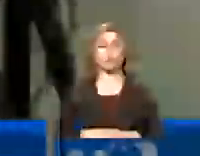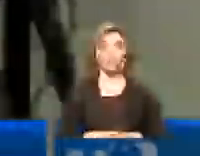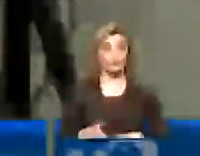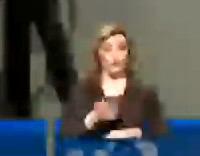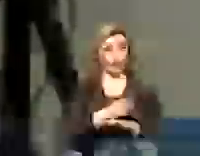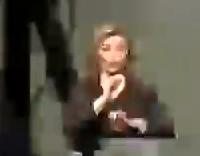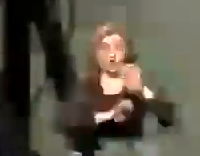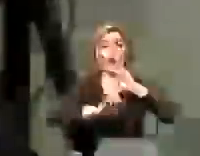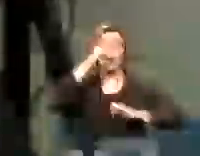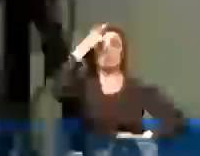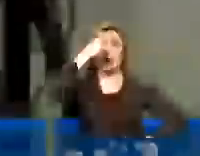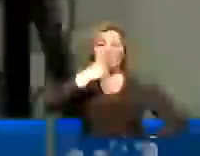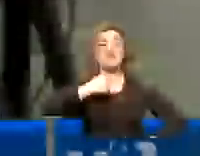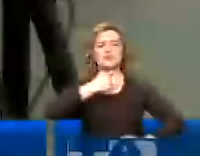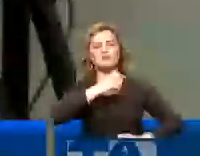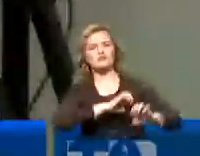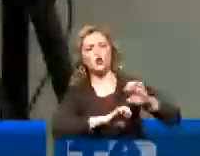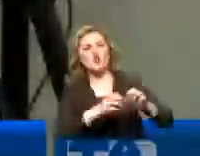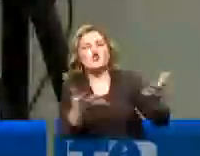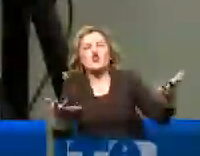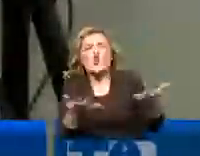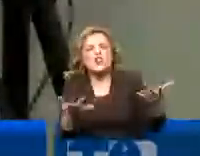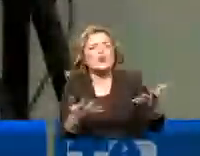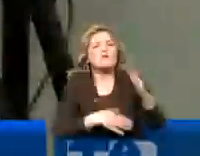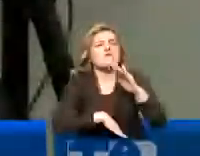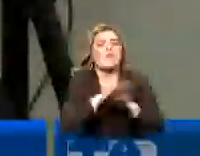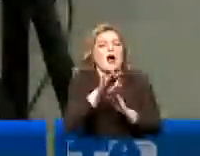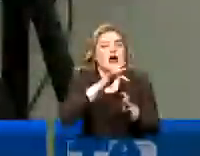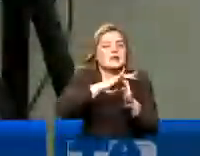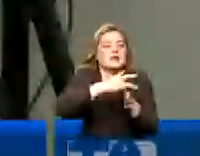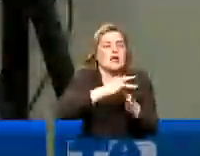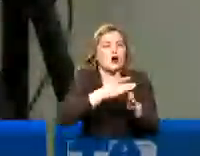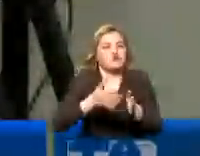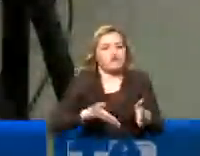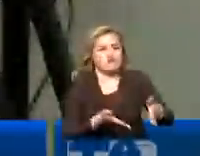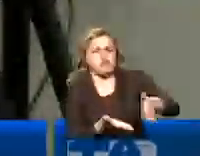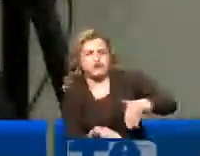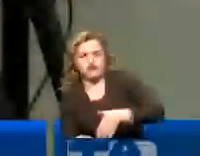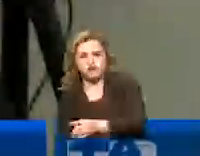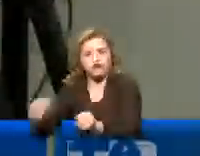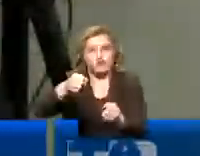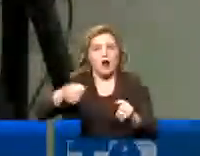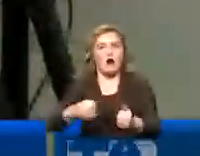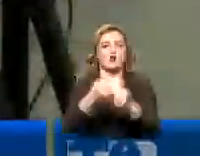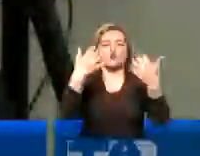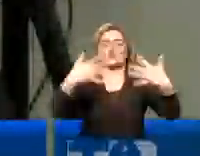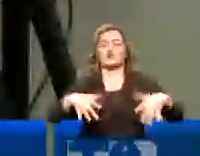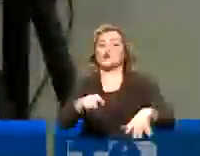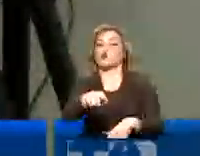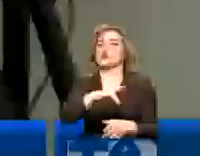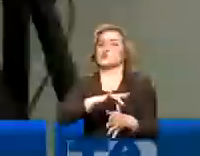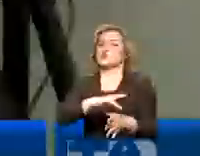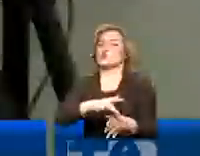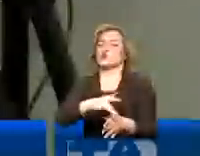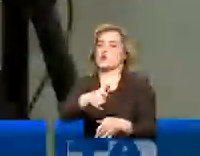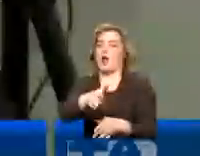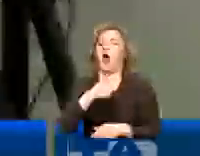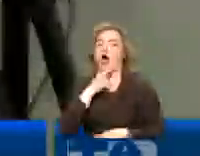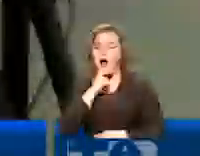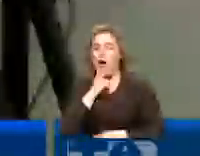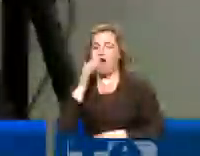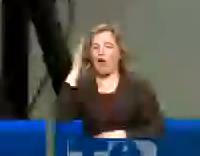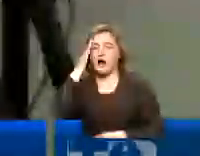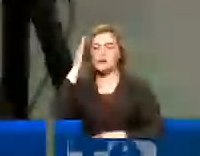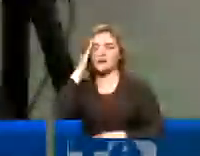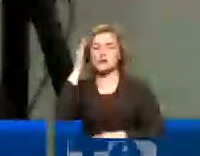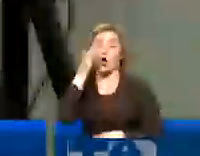riesgo de cuáles son las vías donde hay más posibilidades de que exista un accidente, los horarios, los días y